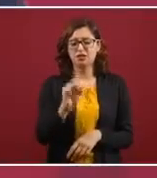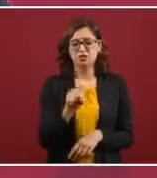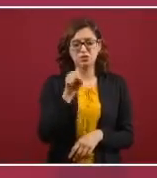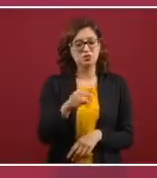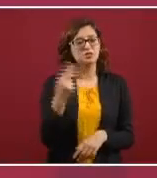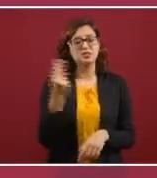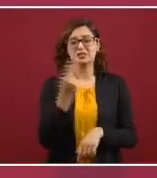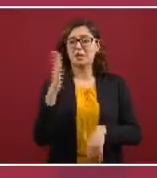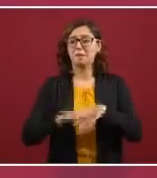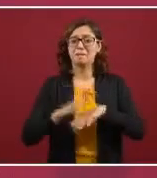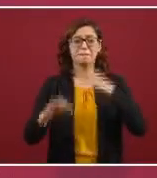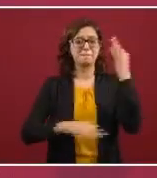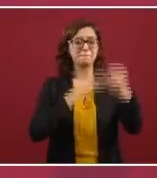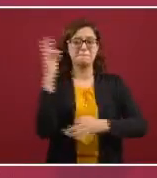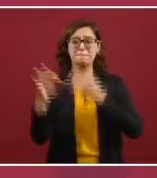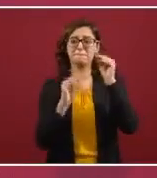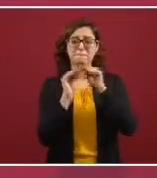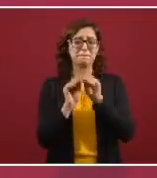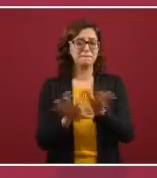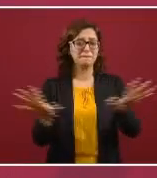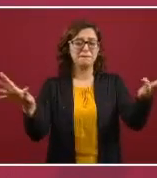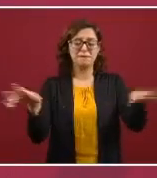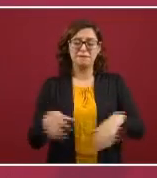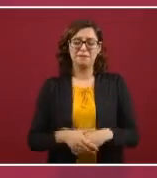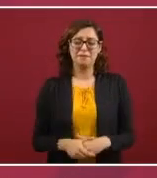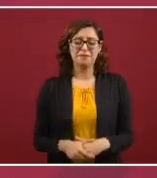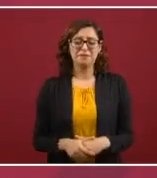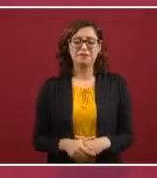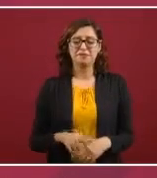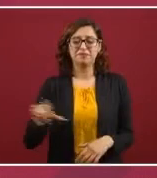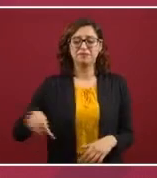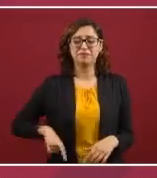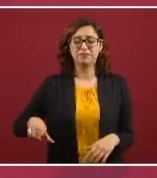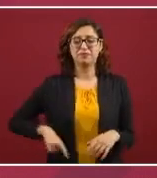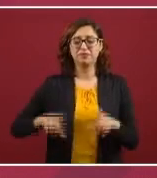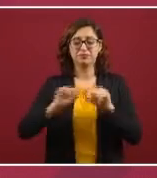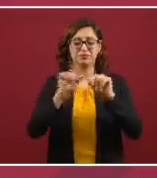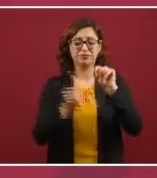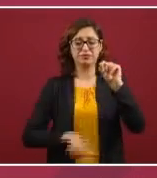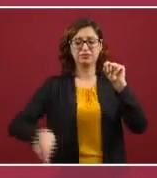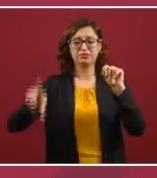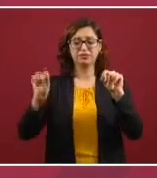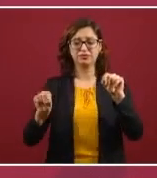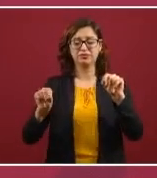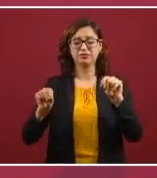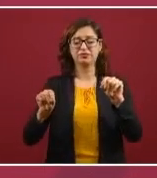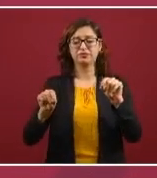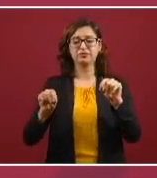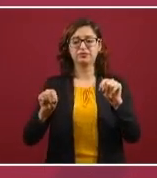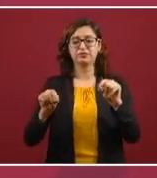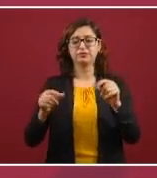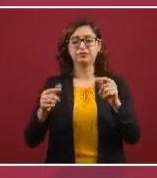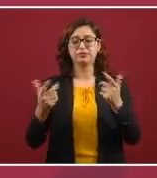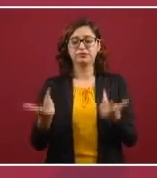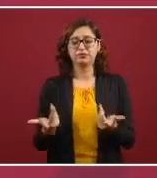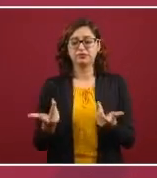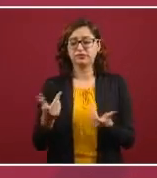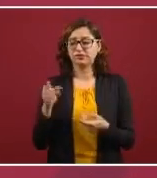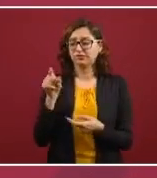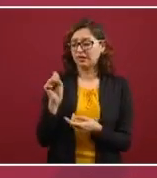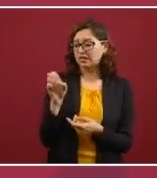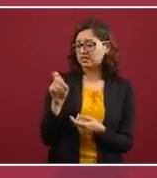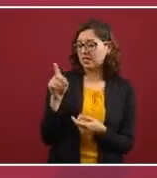ampliar la campaña. El Estado mexicano no solo cuenta con las Fuerzas